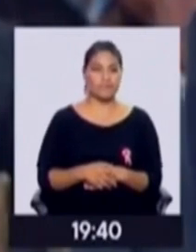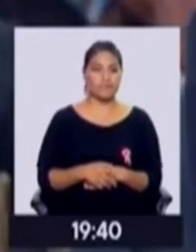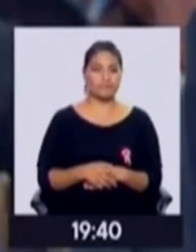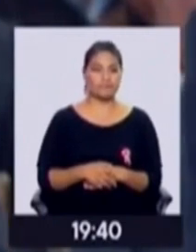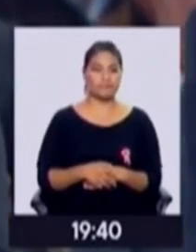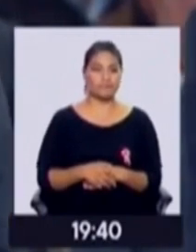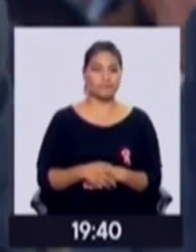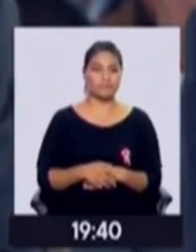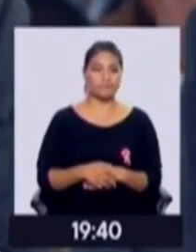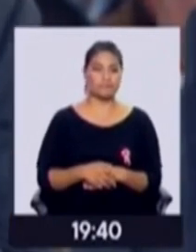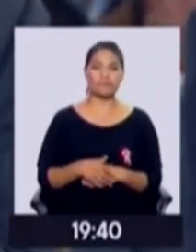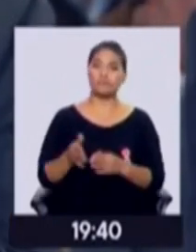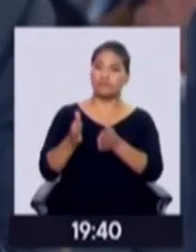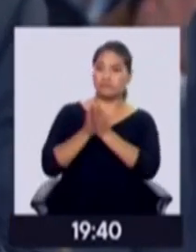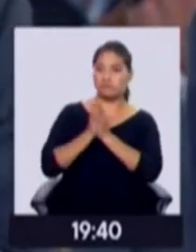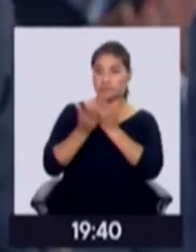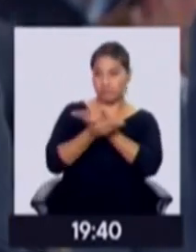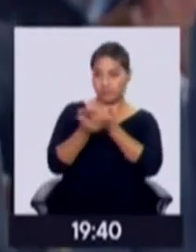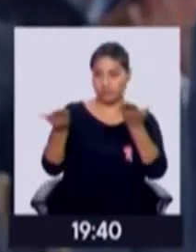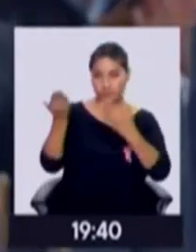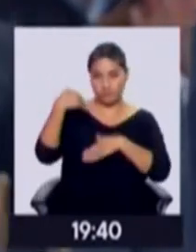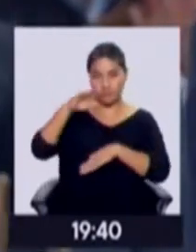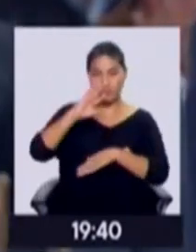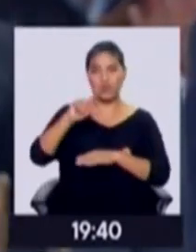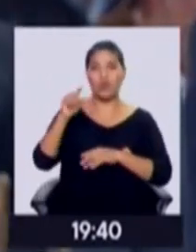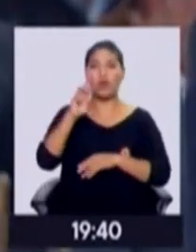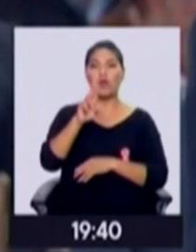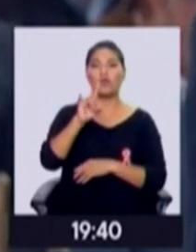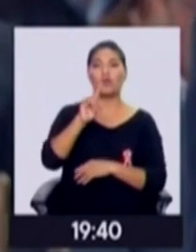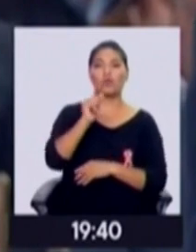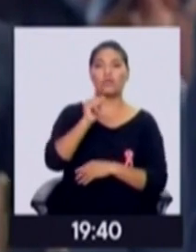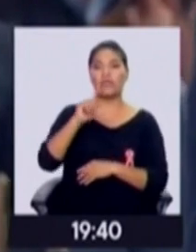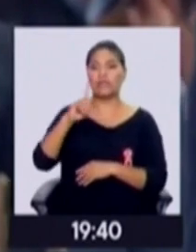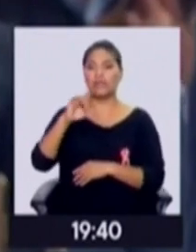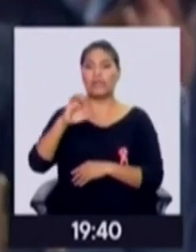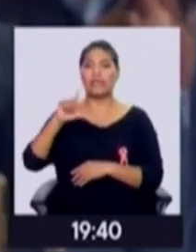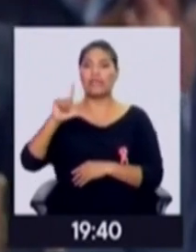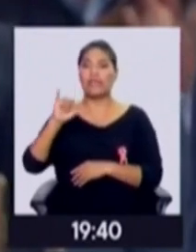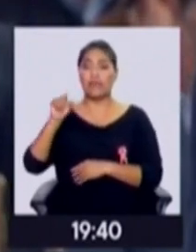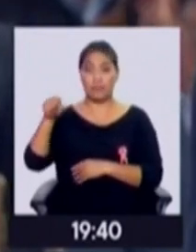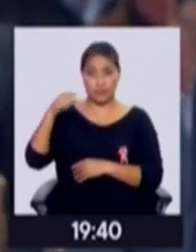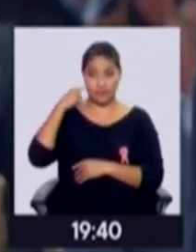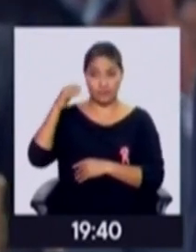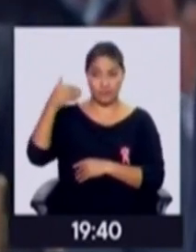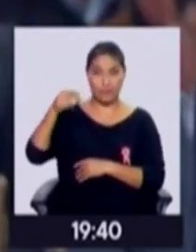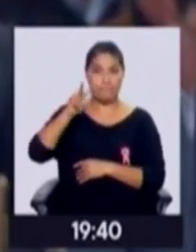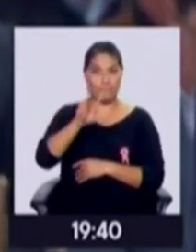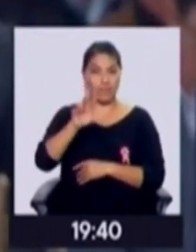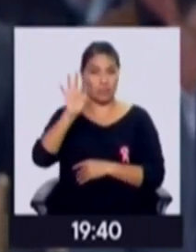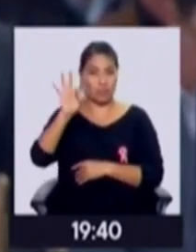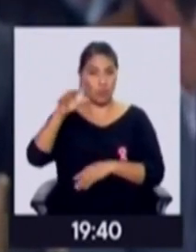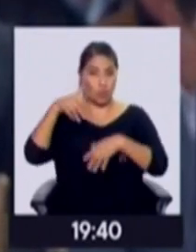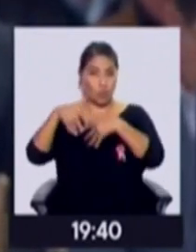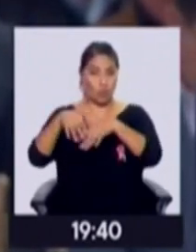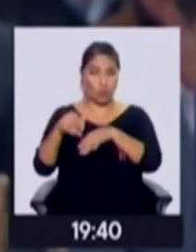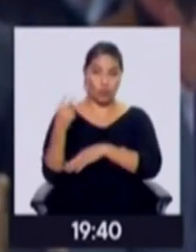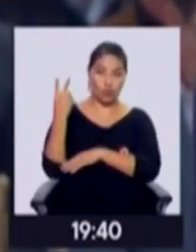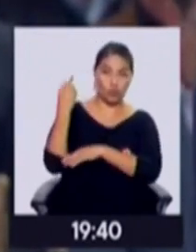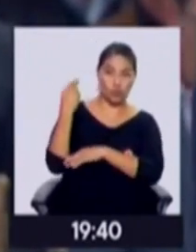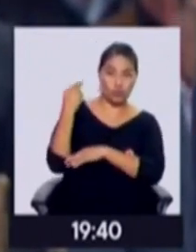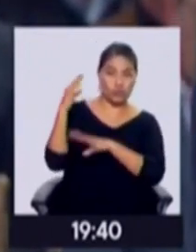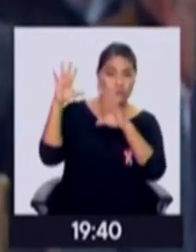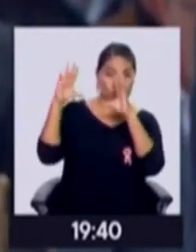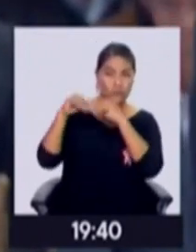sentencia. O sea, le ha dicho a Rafael López Aliaga, tú no puedes tocar los peajes hasta que yo no decida